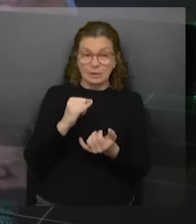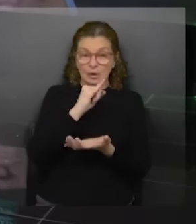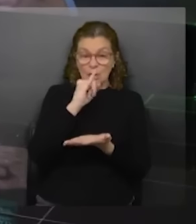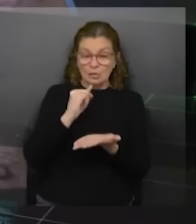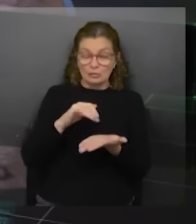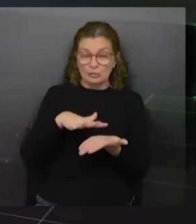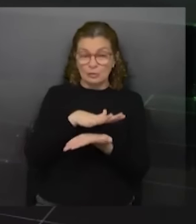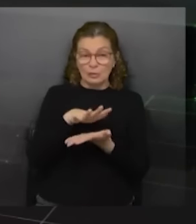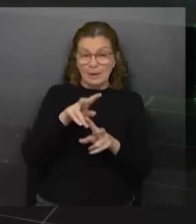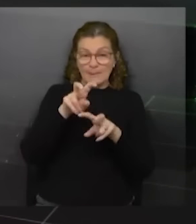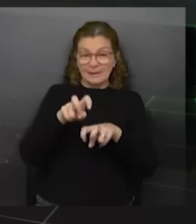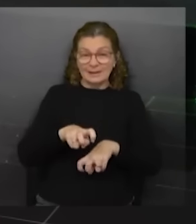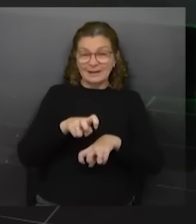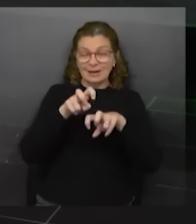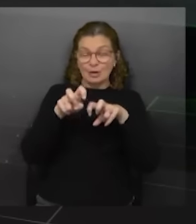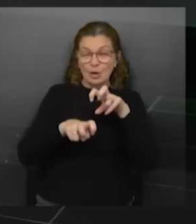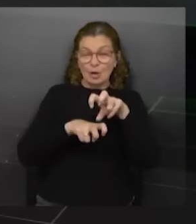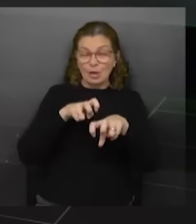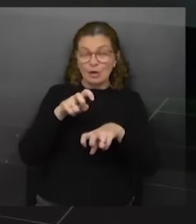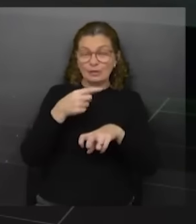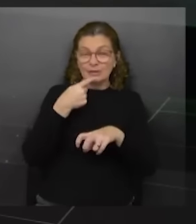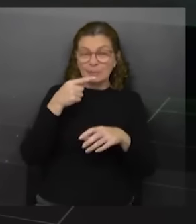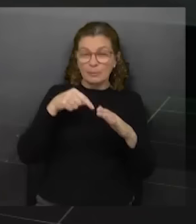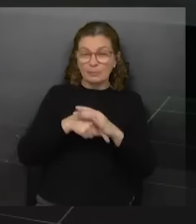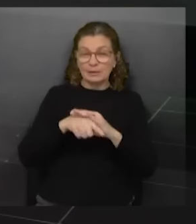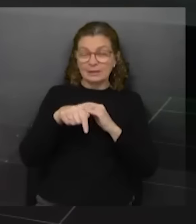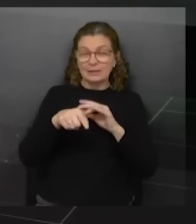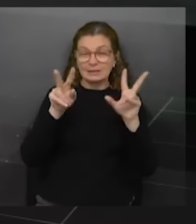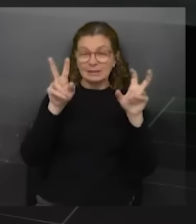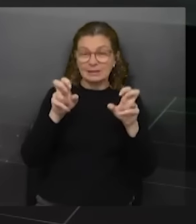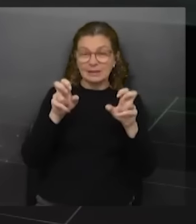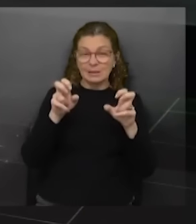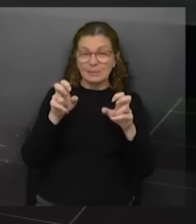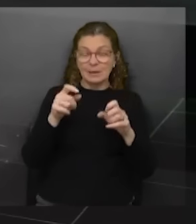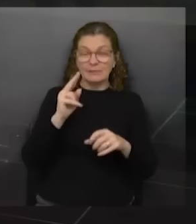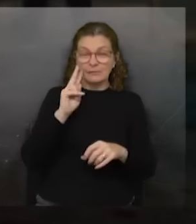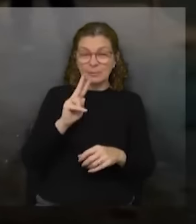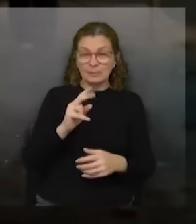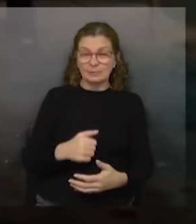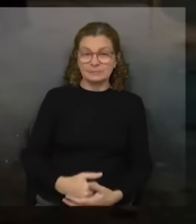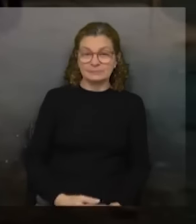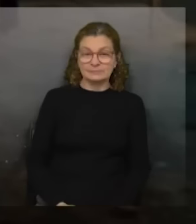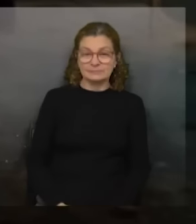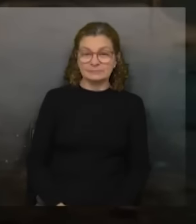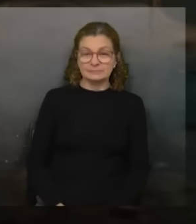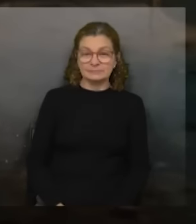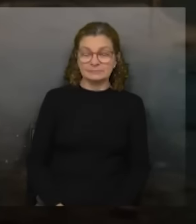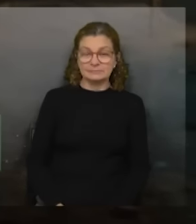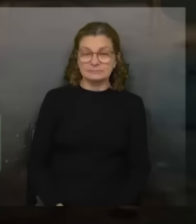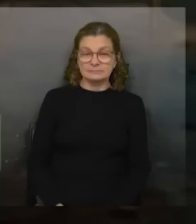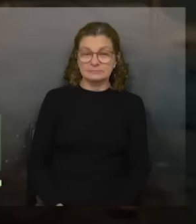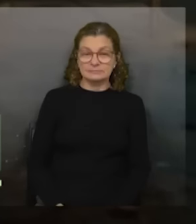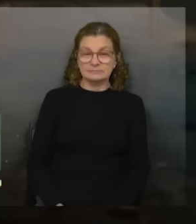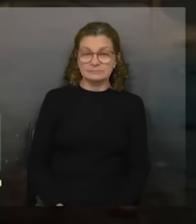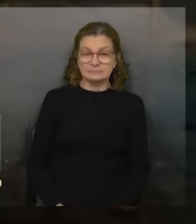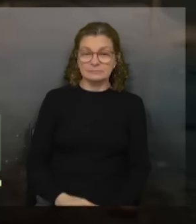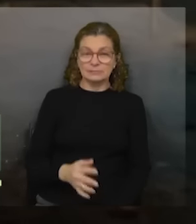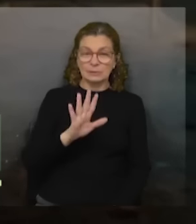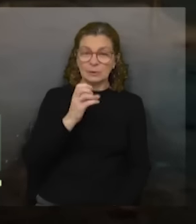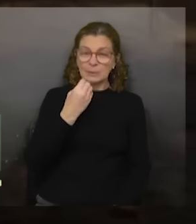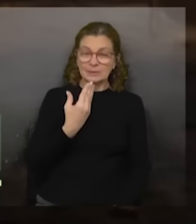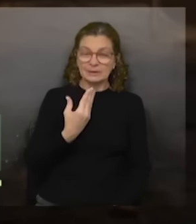rodó Martín Duarte para profundizar sobre este tema en particular en un partido adelante Martín Cómo anda